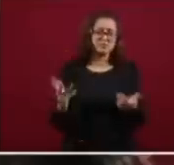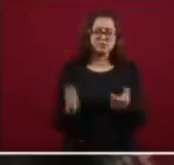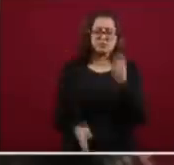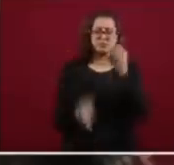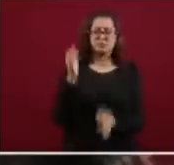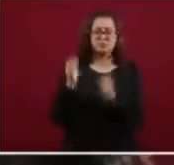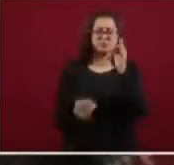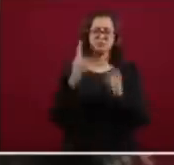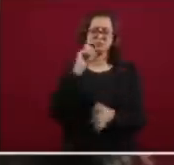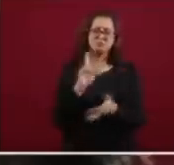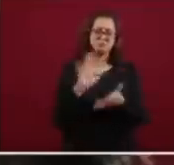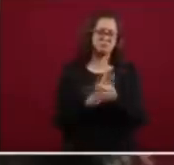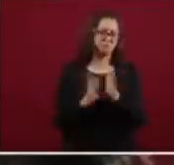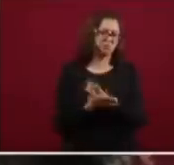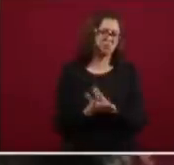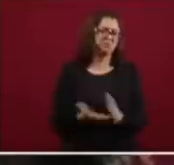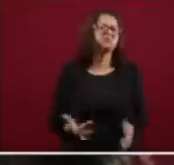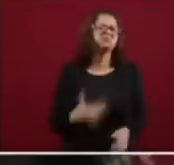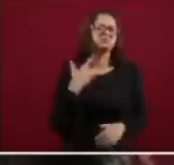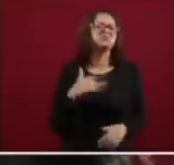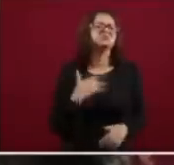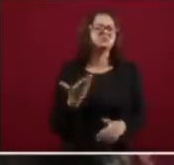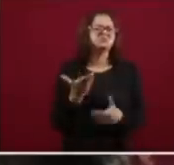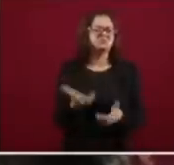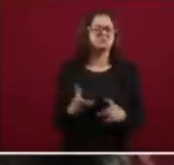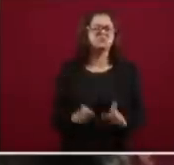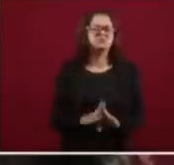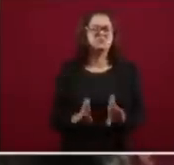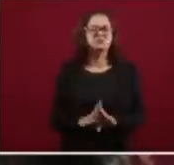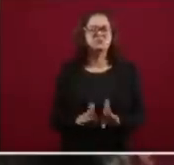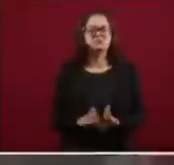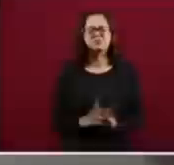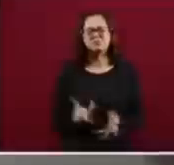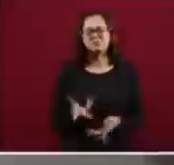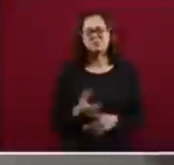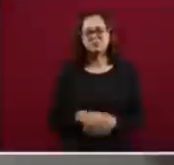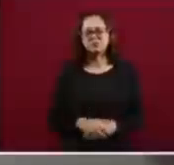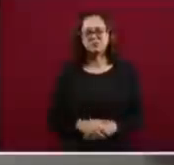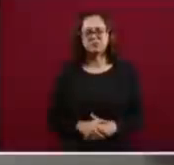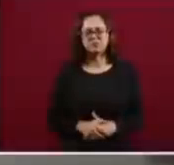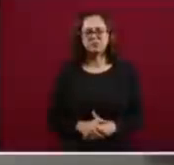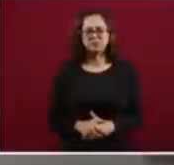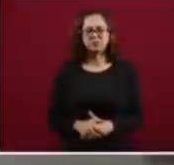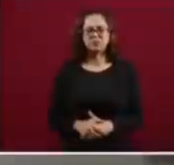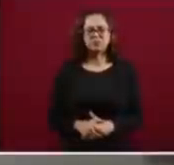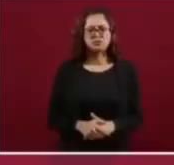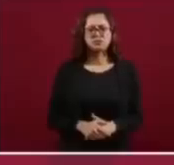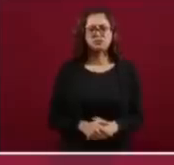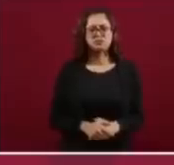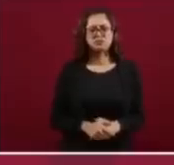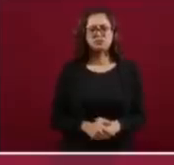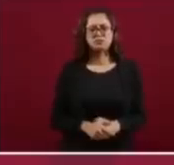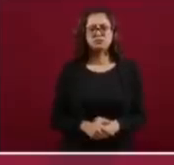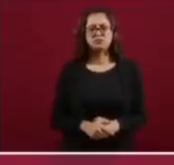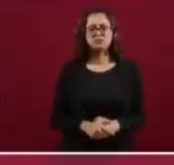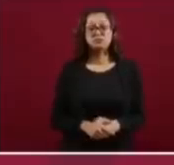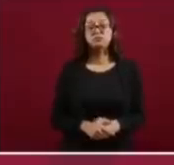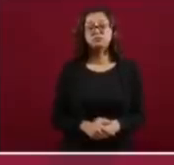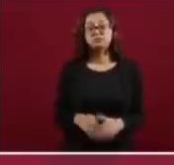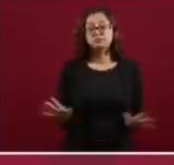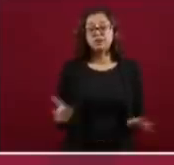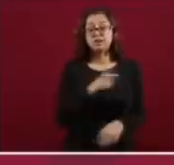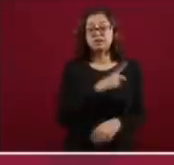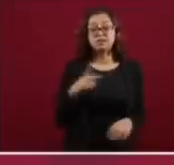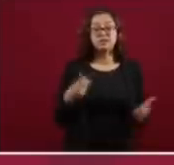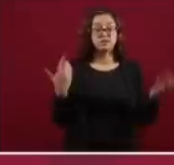para una fiscal carnala se me permite la expresión que esos son el congreso gracias presidentes eso es algo que debe de responder la jefa